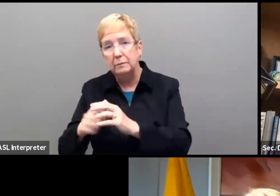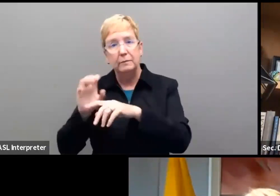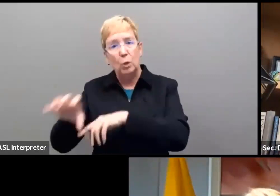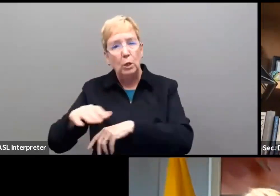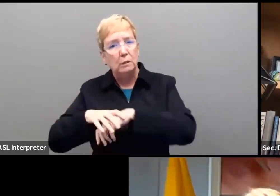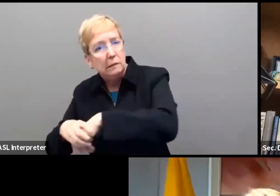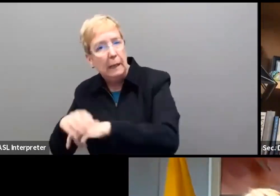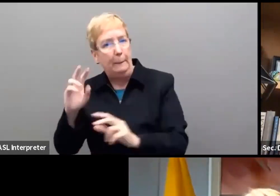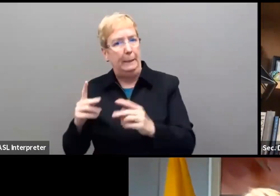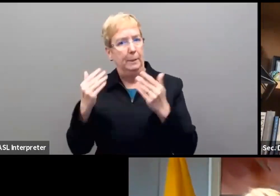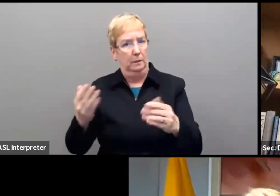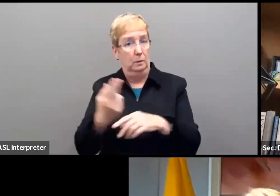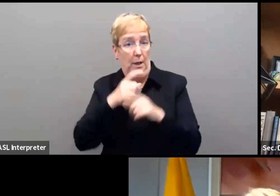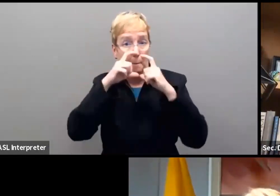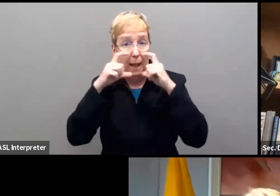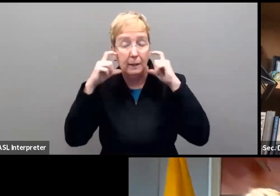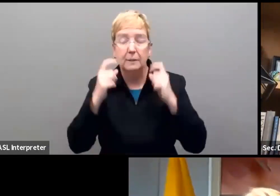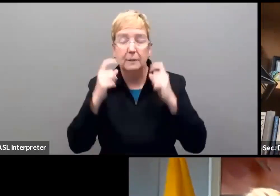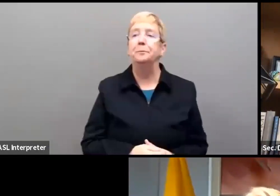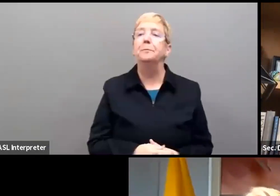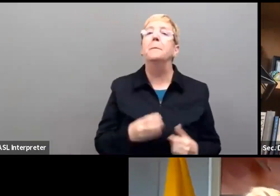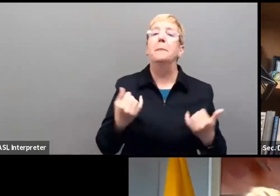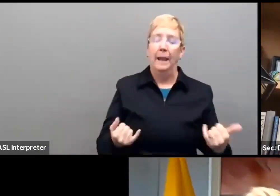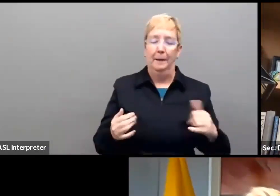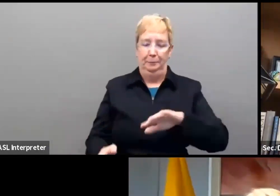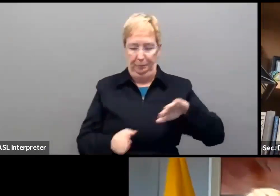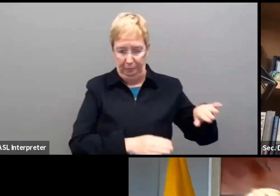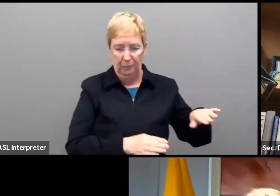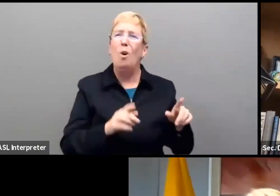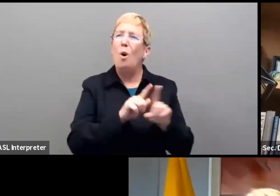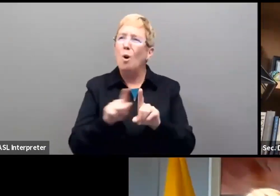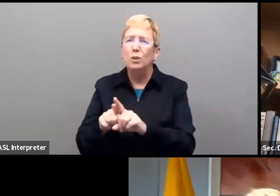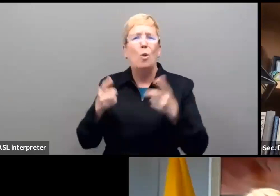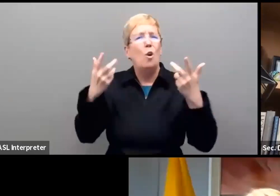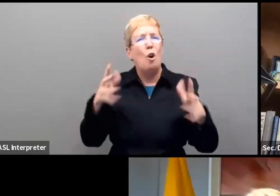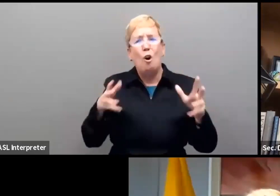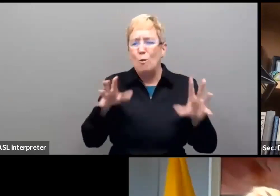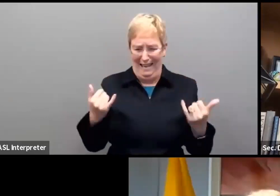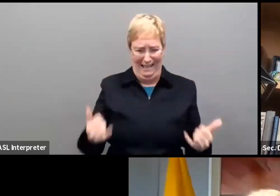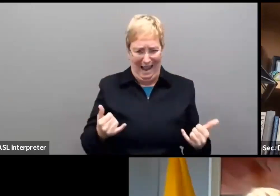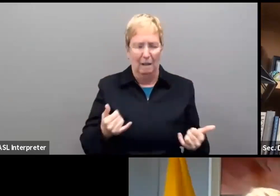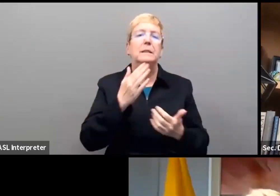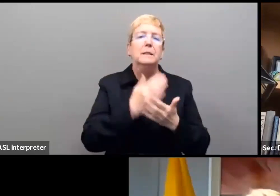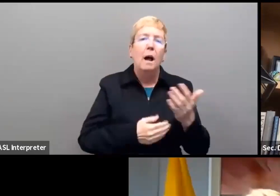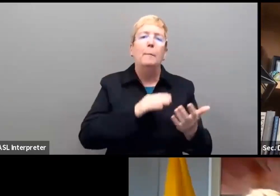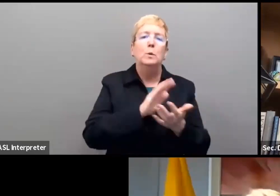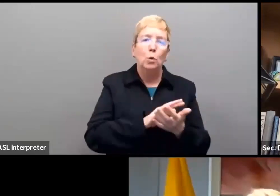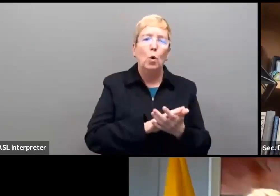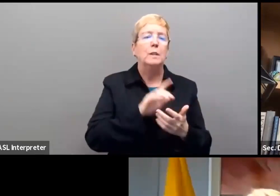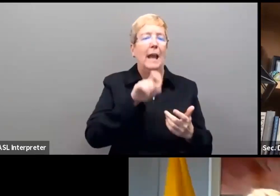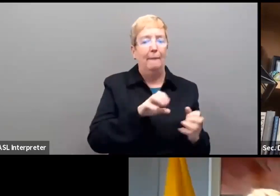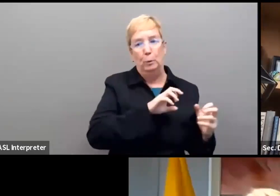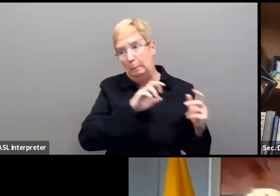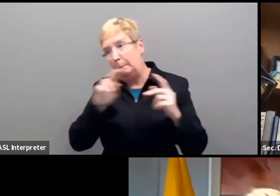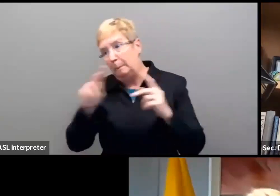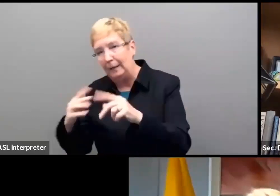enfermeras de las guarderías y todo eso, ¿verdad? No, esas son todas enfermeras, pero sí, creo que tienes